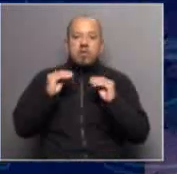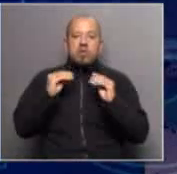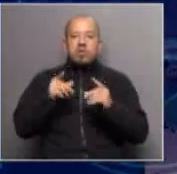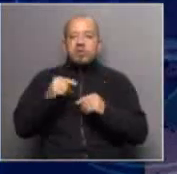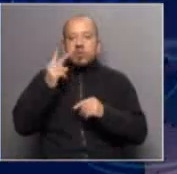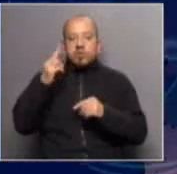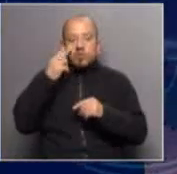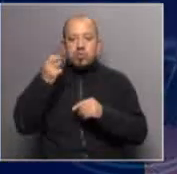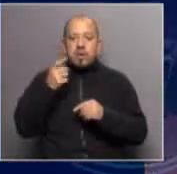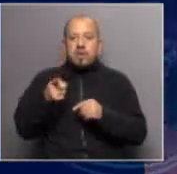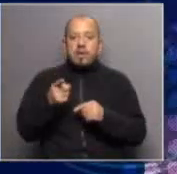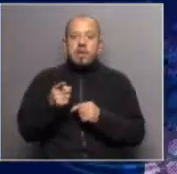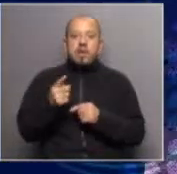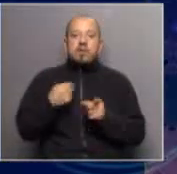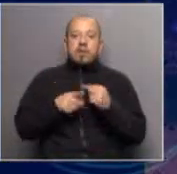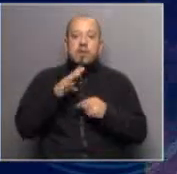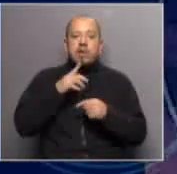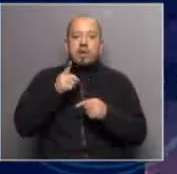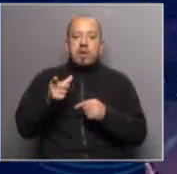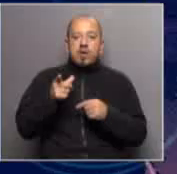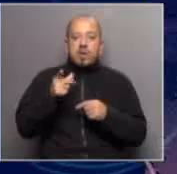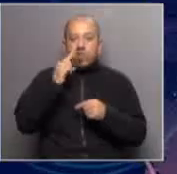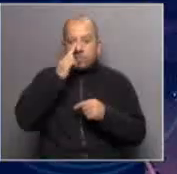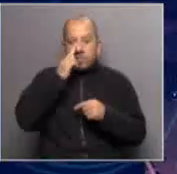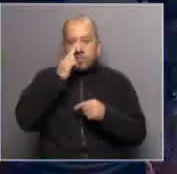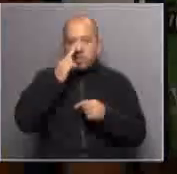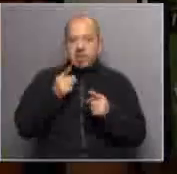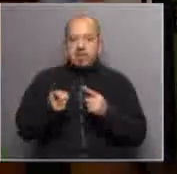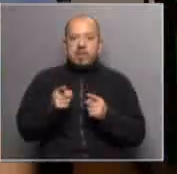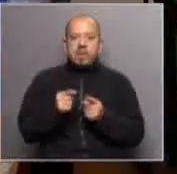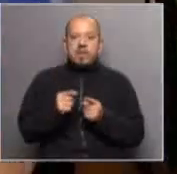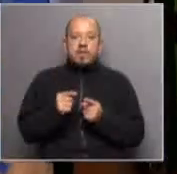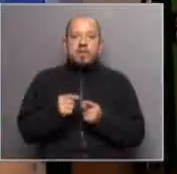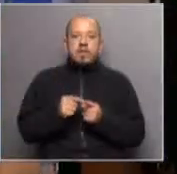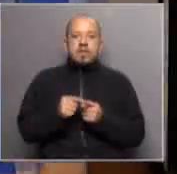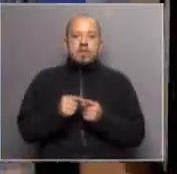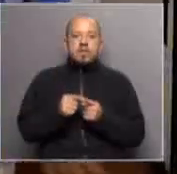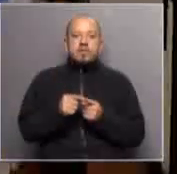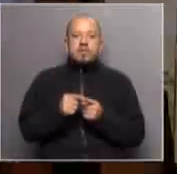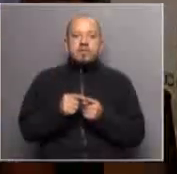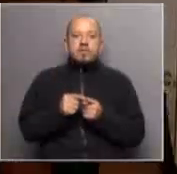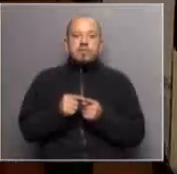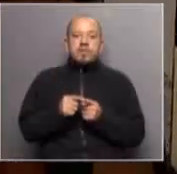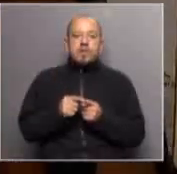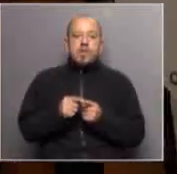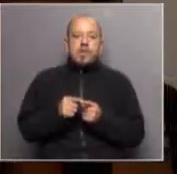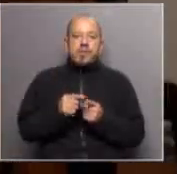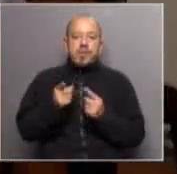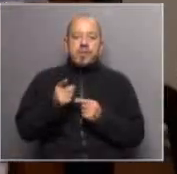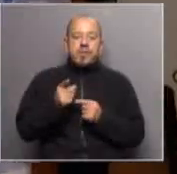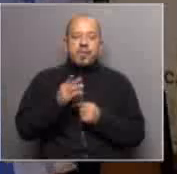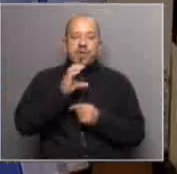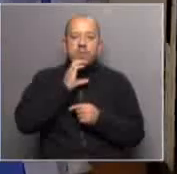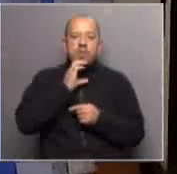bar del viejo estilo, pero hay una panadería en el transcurrir también del día. Confieso que me resultó gracioso el